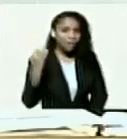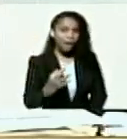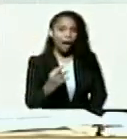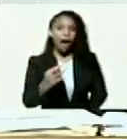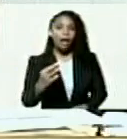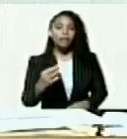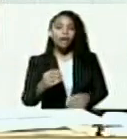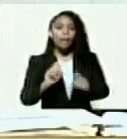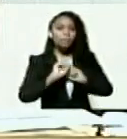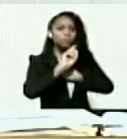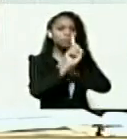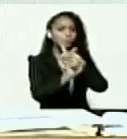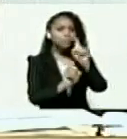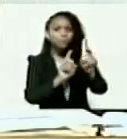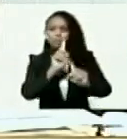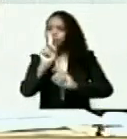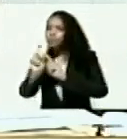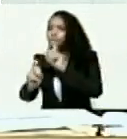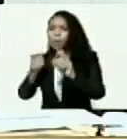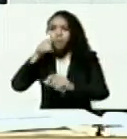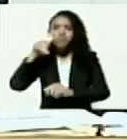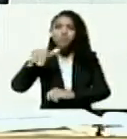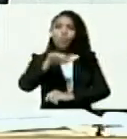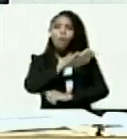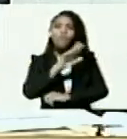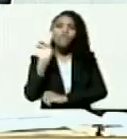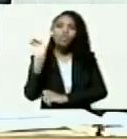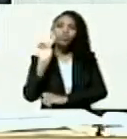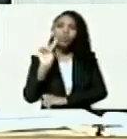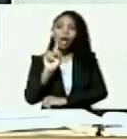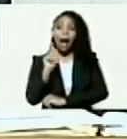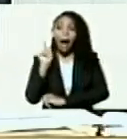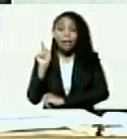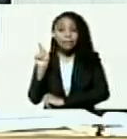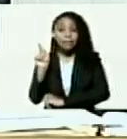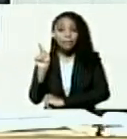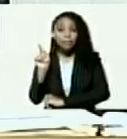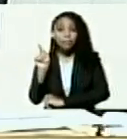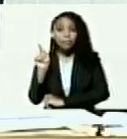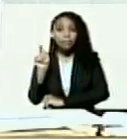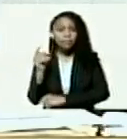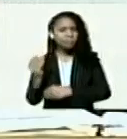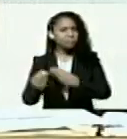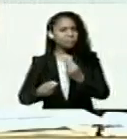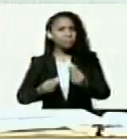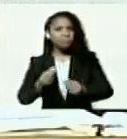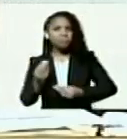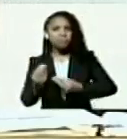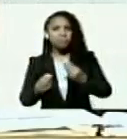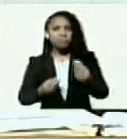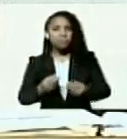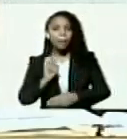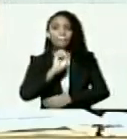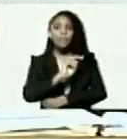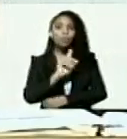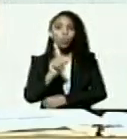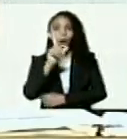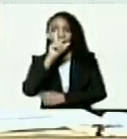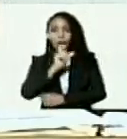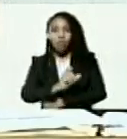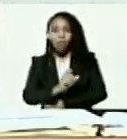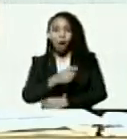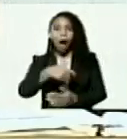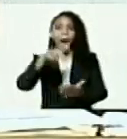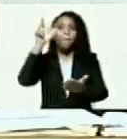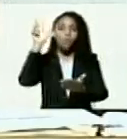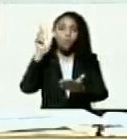la consulta al pueblo de Venezuela. Es así como en los 21 años de